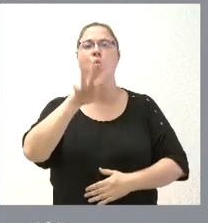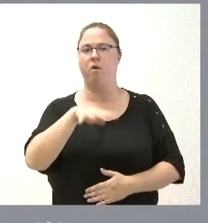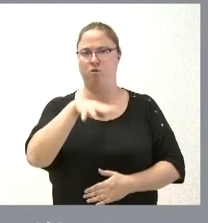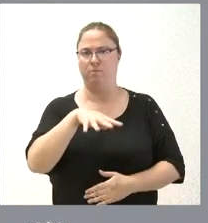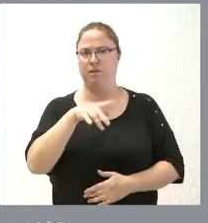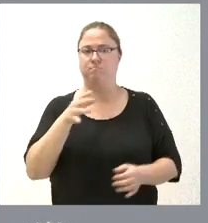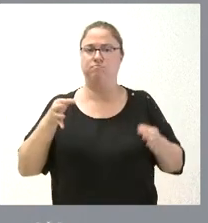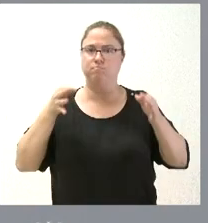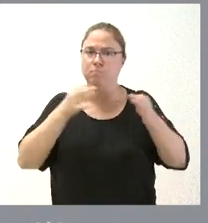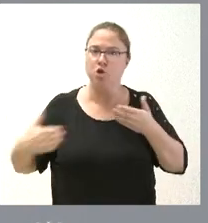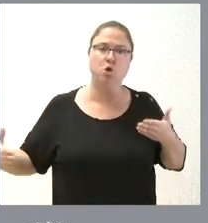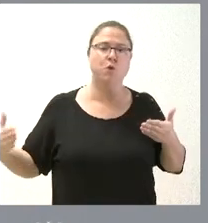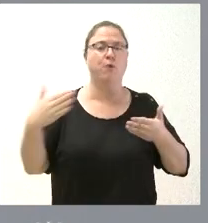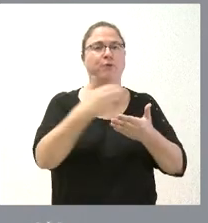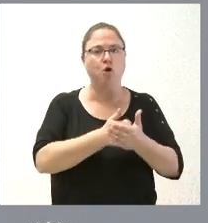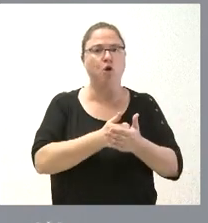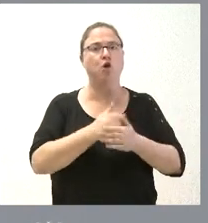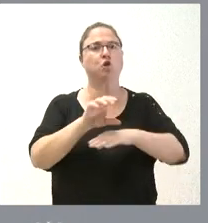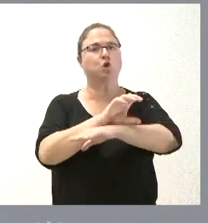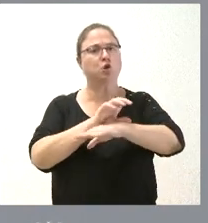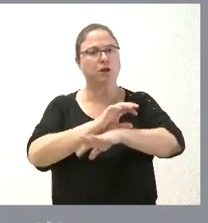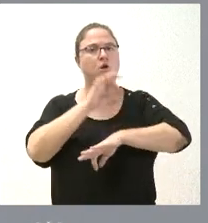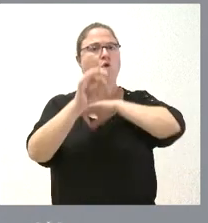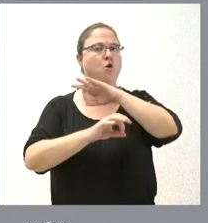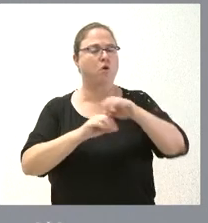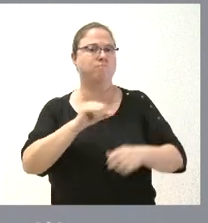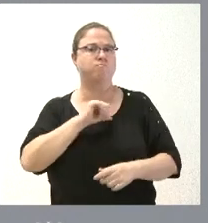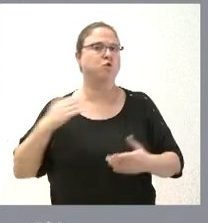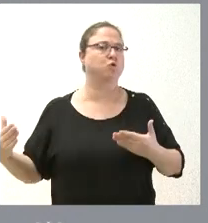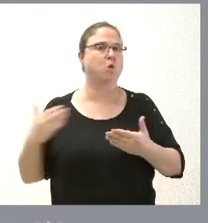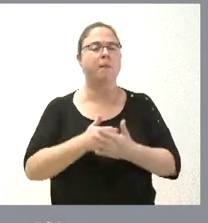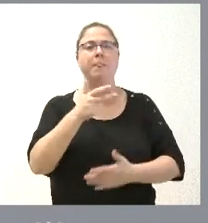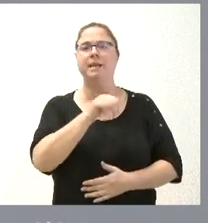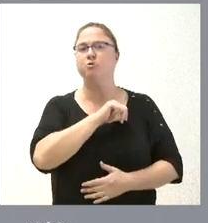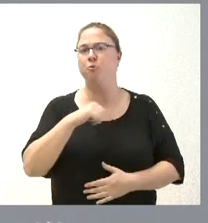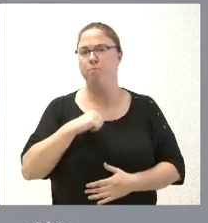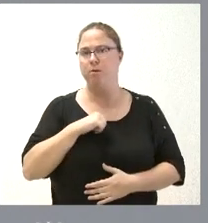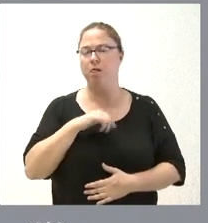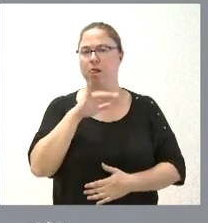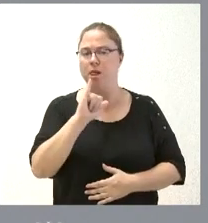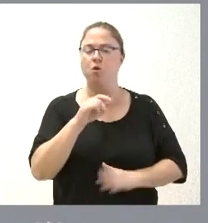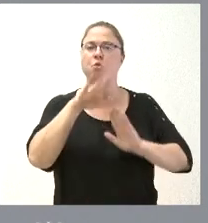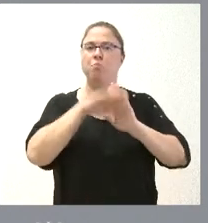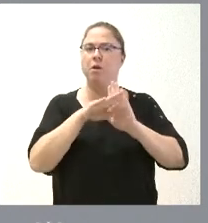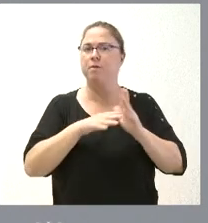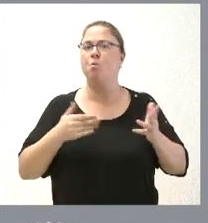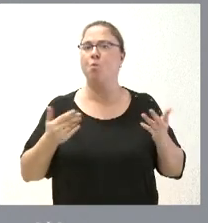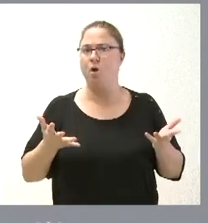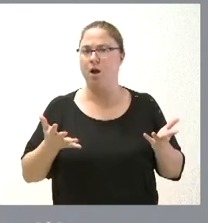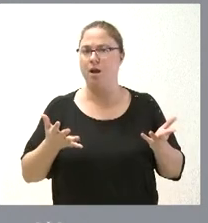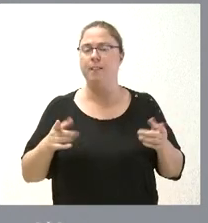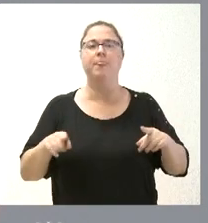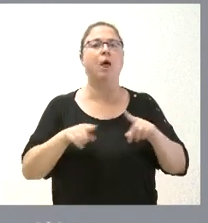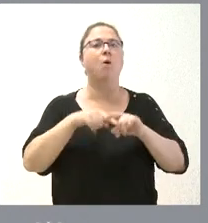dirigirse a que todas las consejerías, los organismos autónomos y los entes de derecho privado establezcan cuáles son los programas, bien